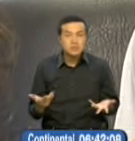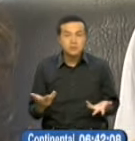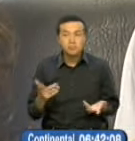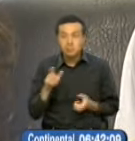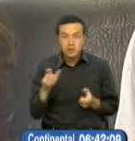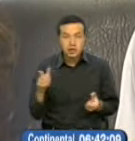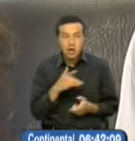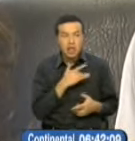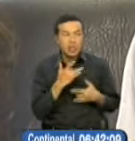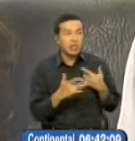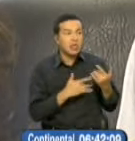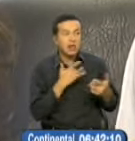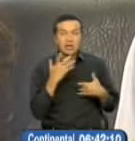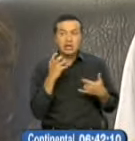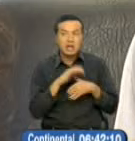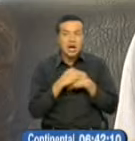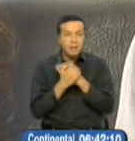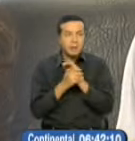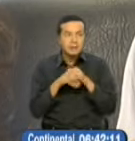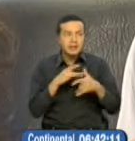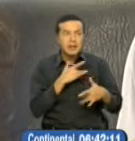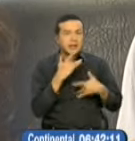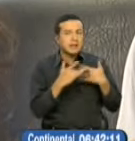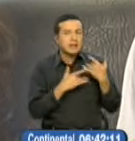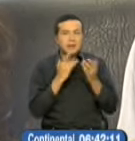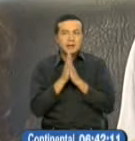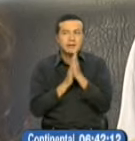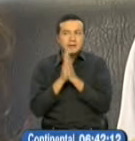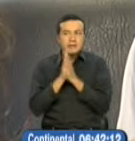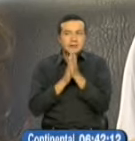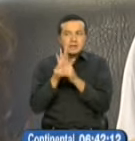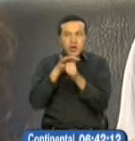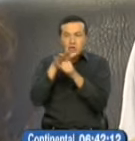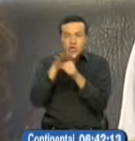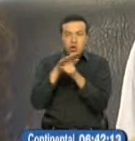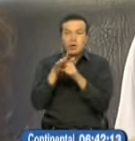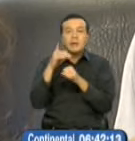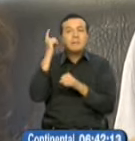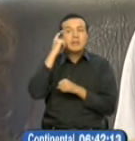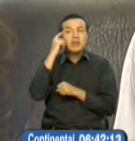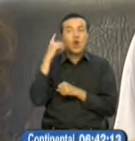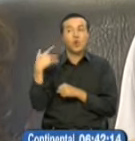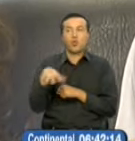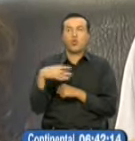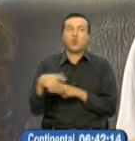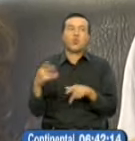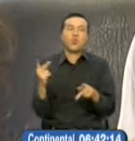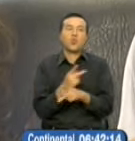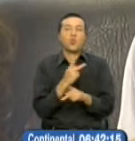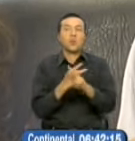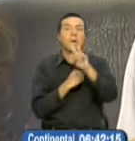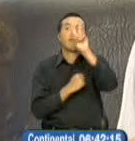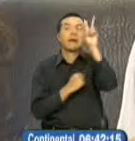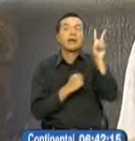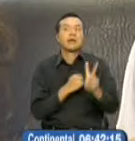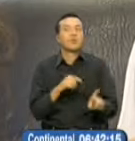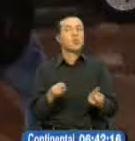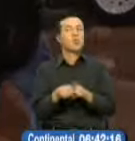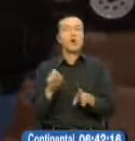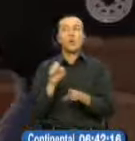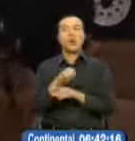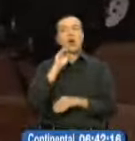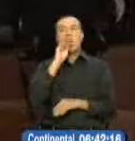descontento que quieren capitalizar bajo la fórmula de venezolanizar el clima político del